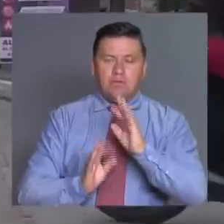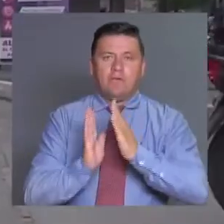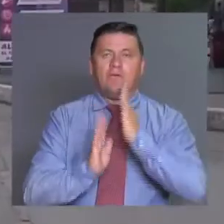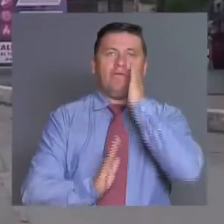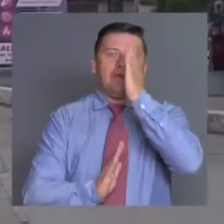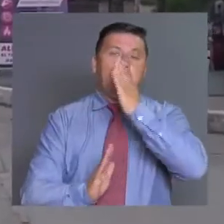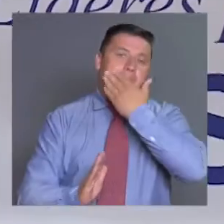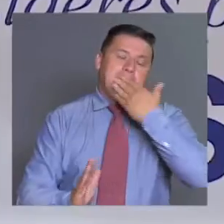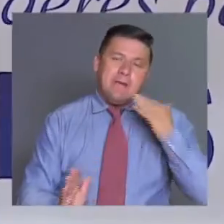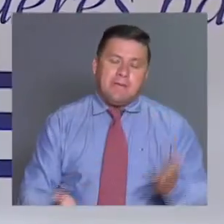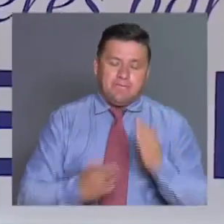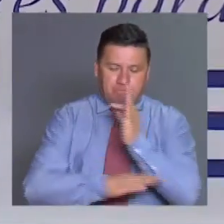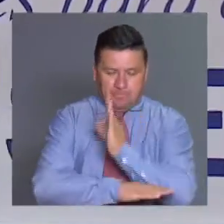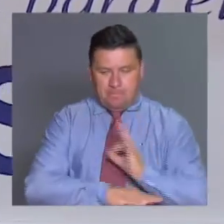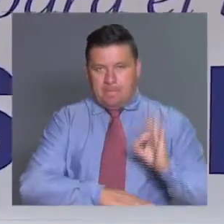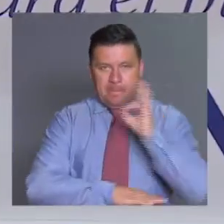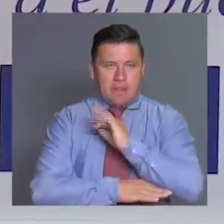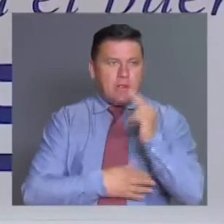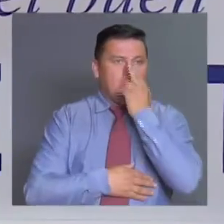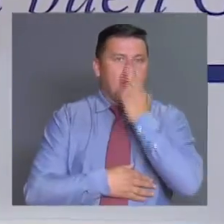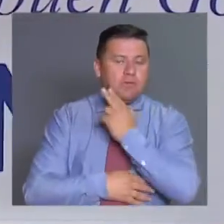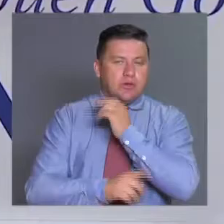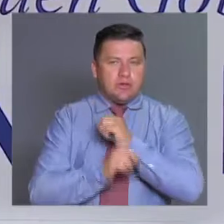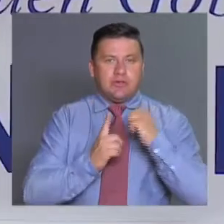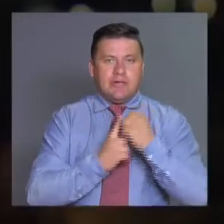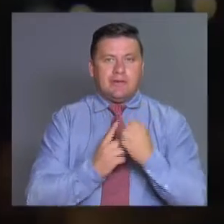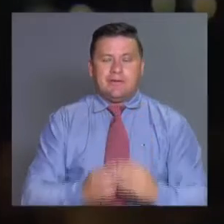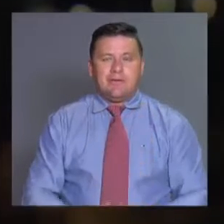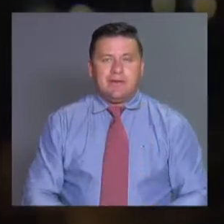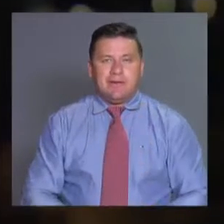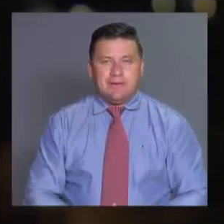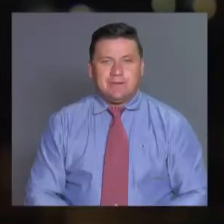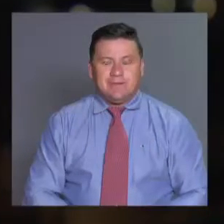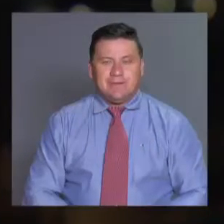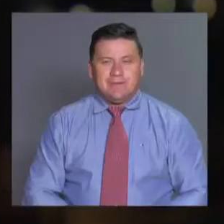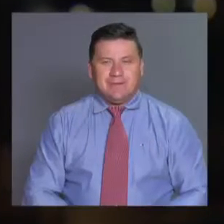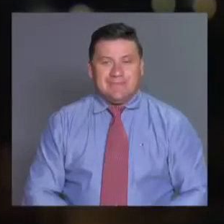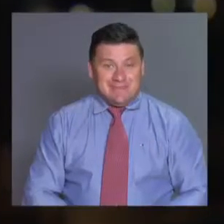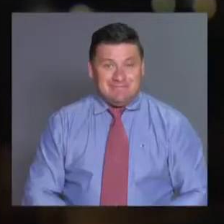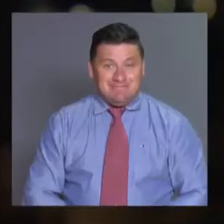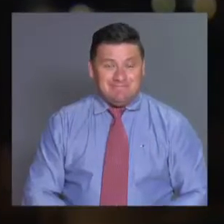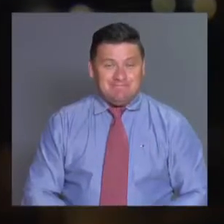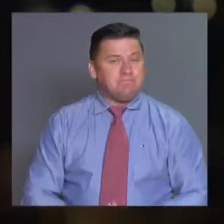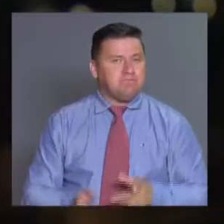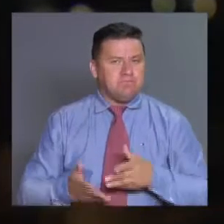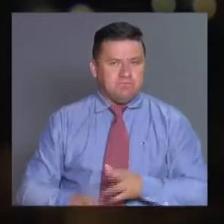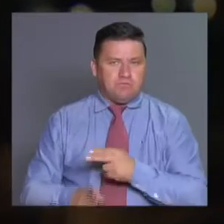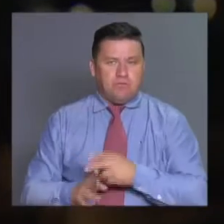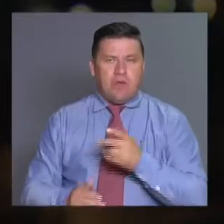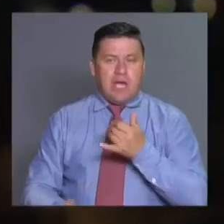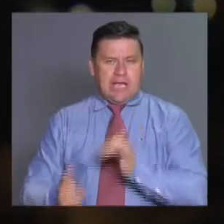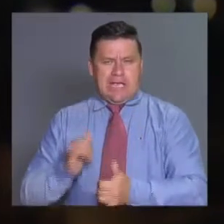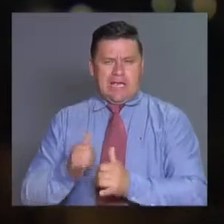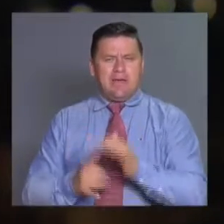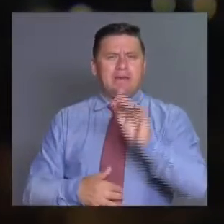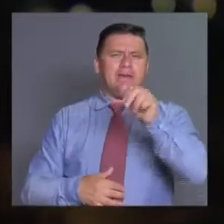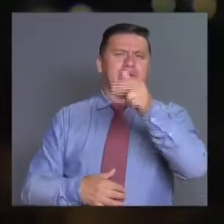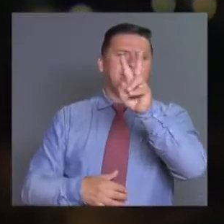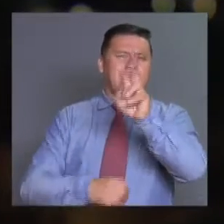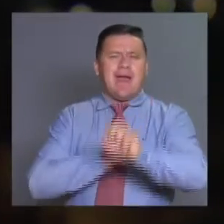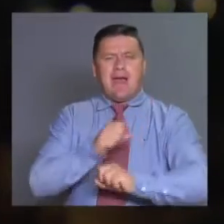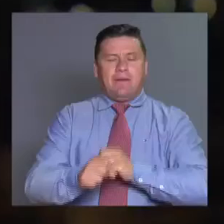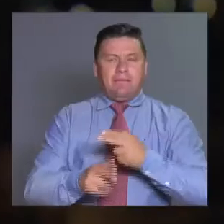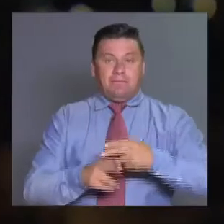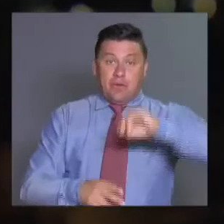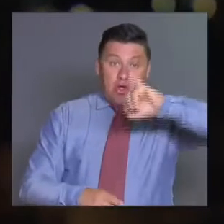futuro mejor la isaf compromiso social oriundo de trinidad casanare hace 17 años